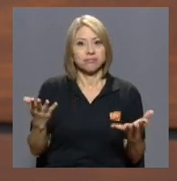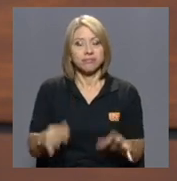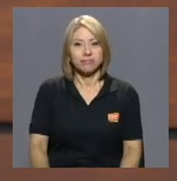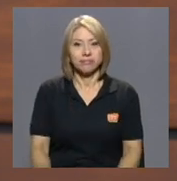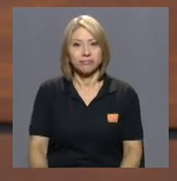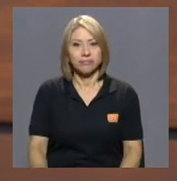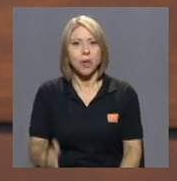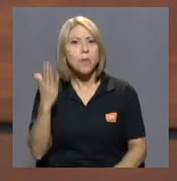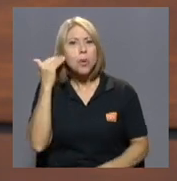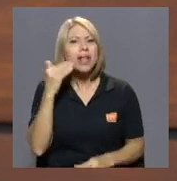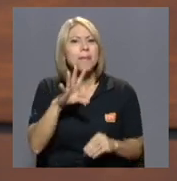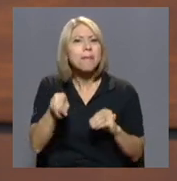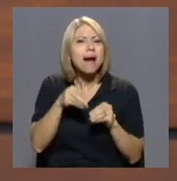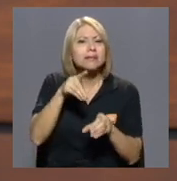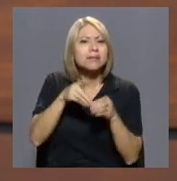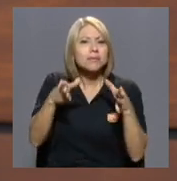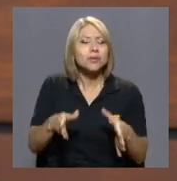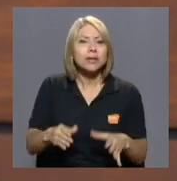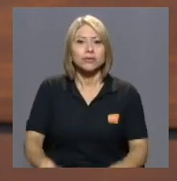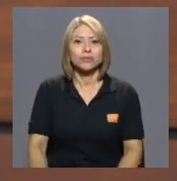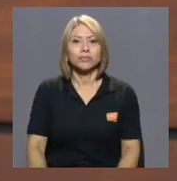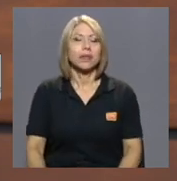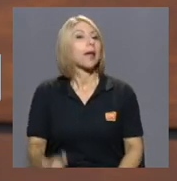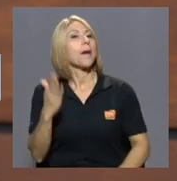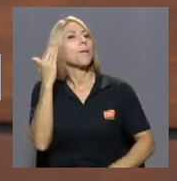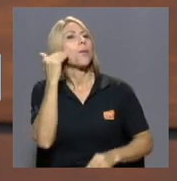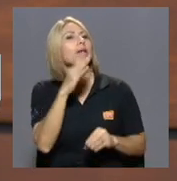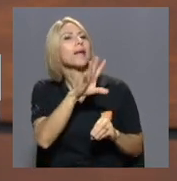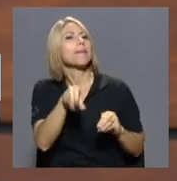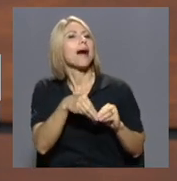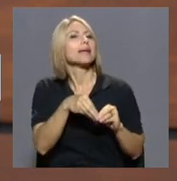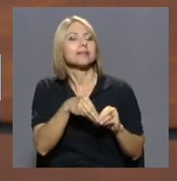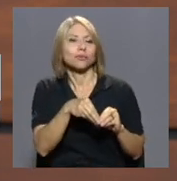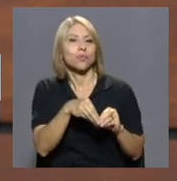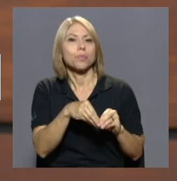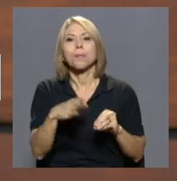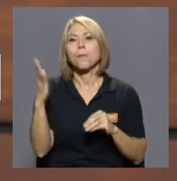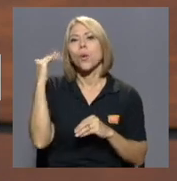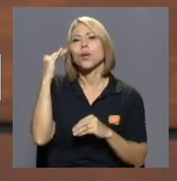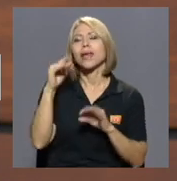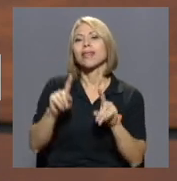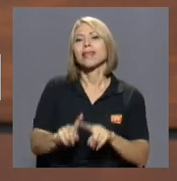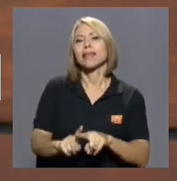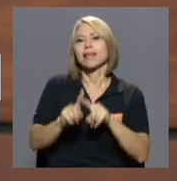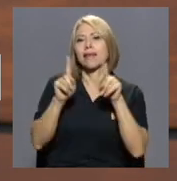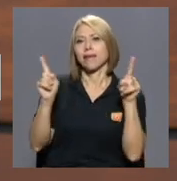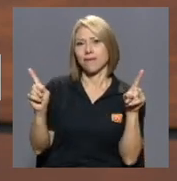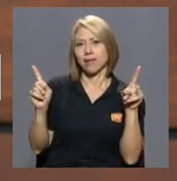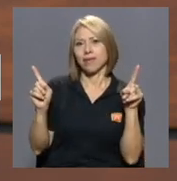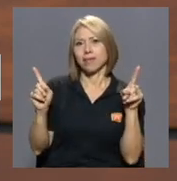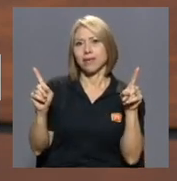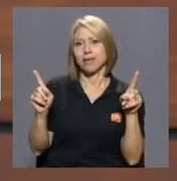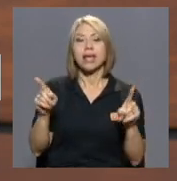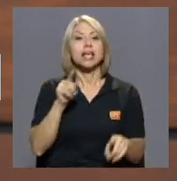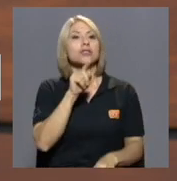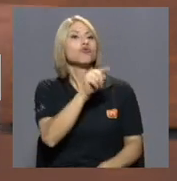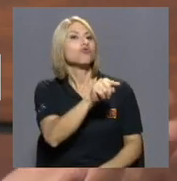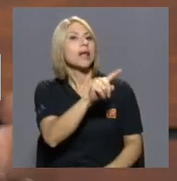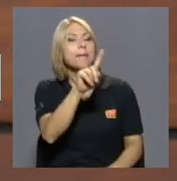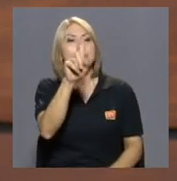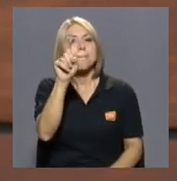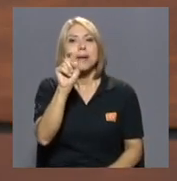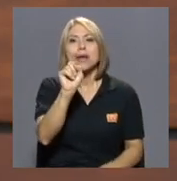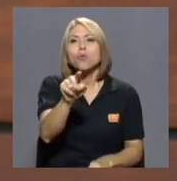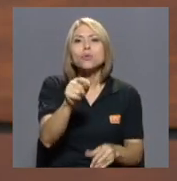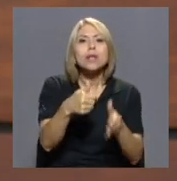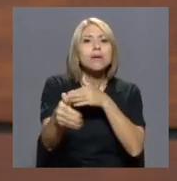sí. En realidad, antes de por qué más, es por qué diferente. Porque si usted le pregunta a cualquier ciudadano de